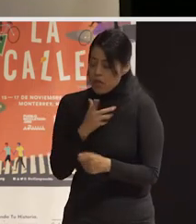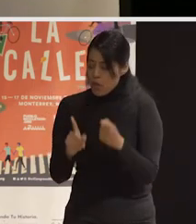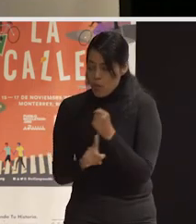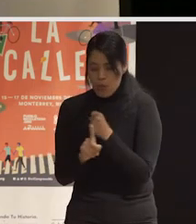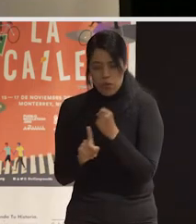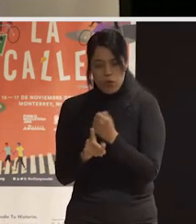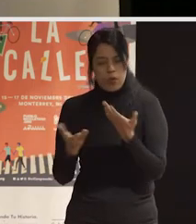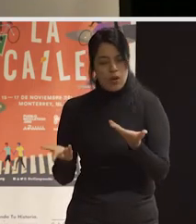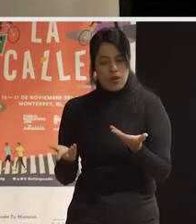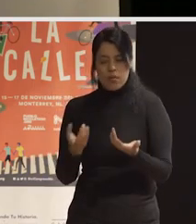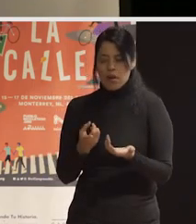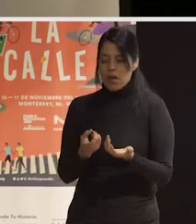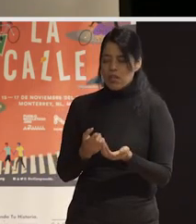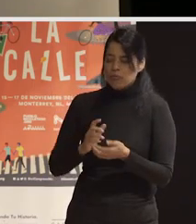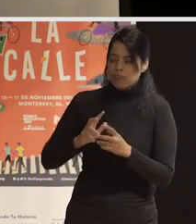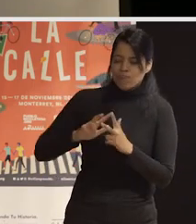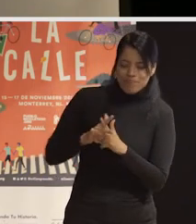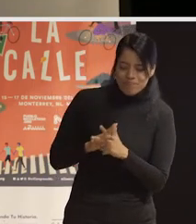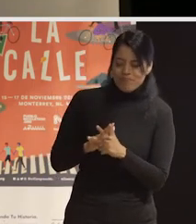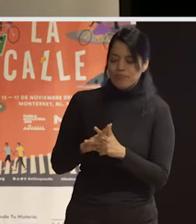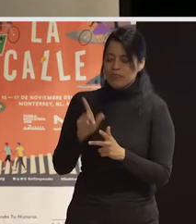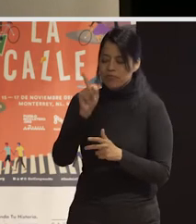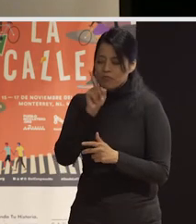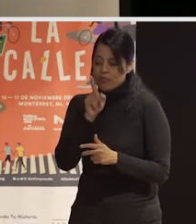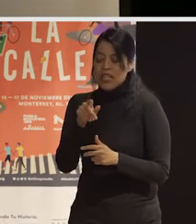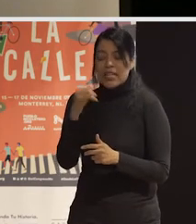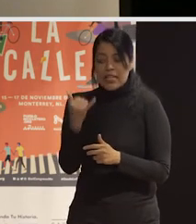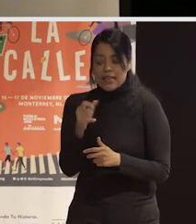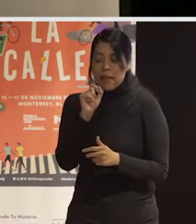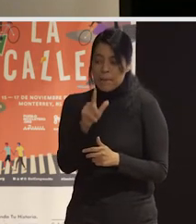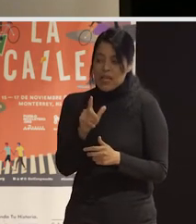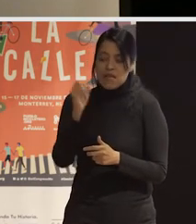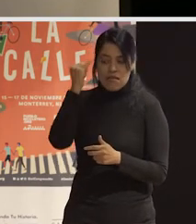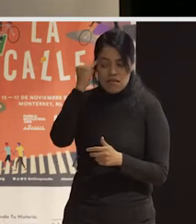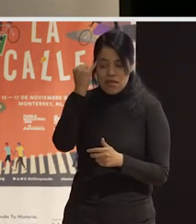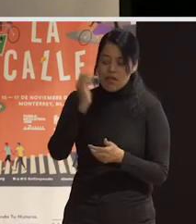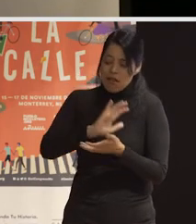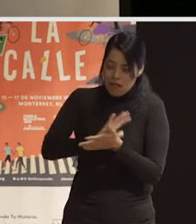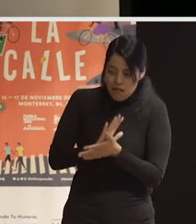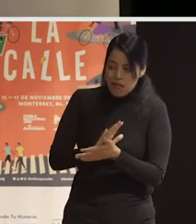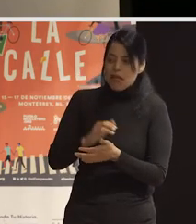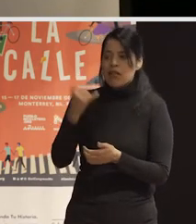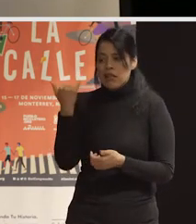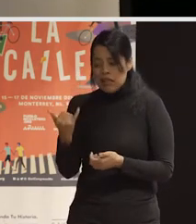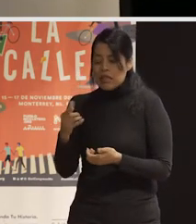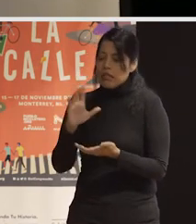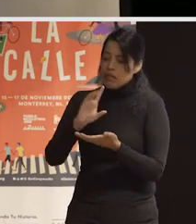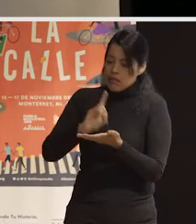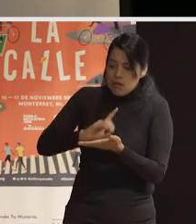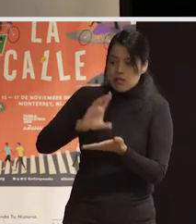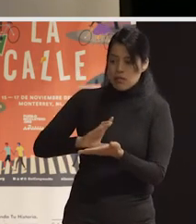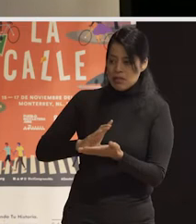de por violencia de género pero aparte es indígena y tiene discriminación y aparte la mujer tiene una discapacidad